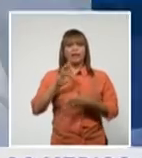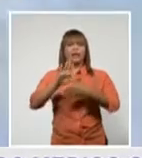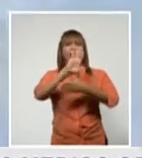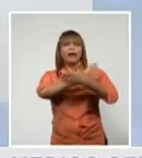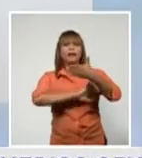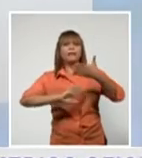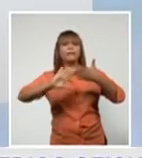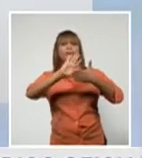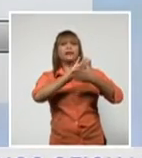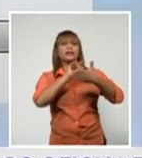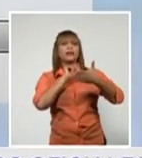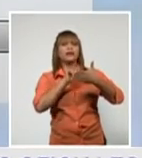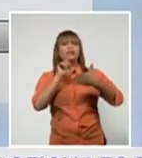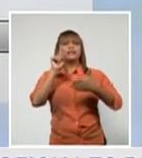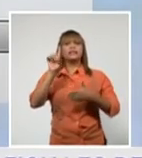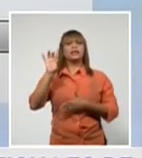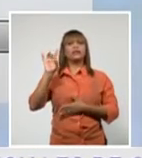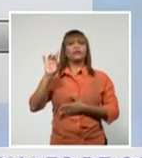diagnosticaron